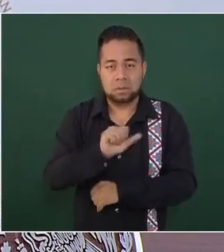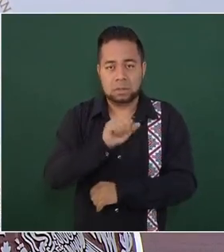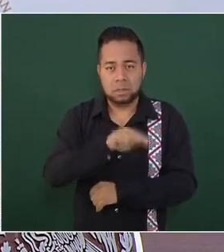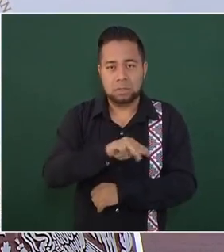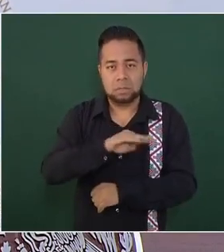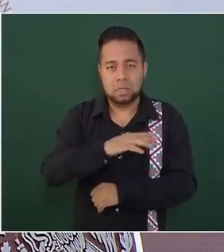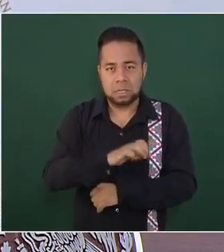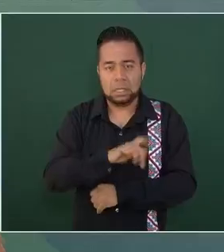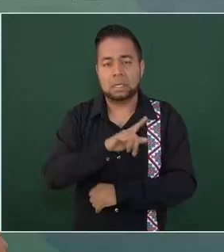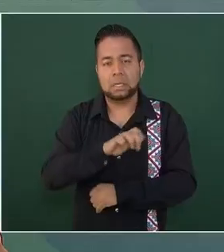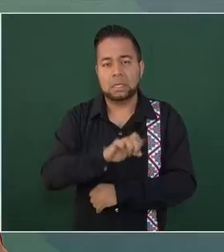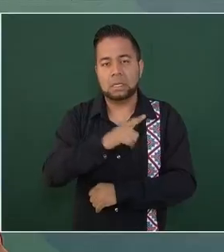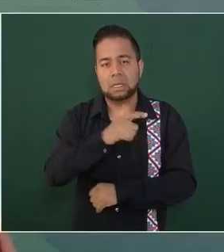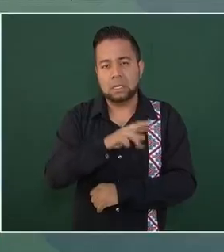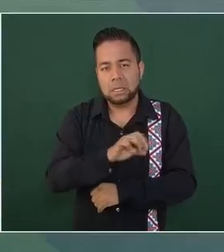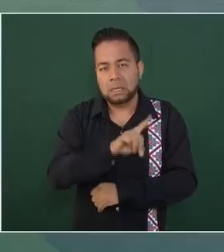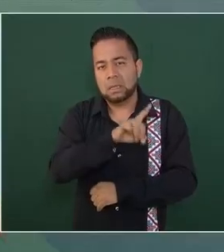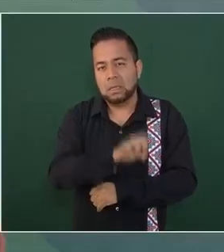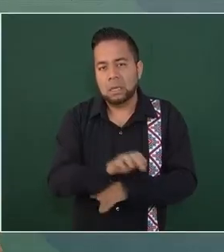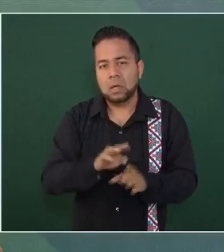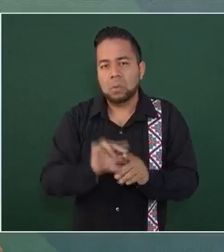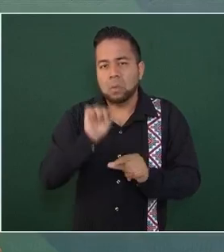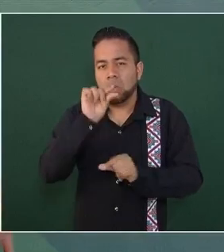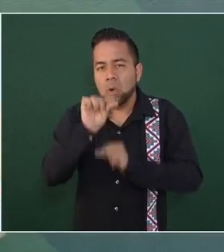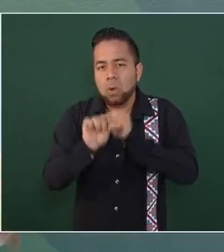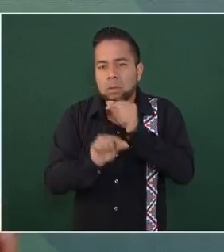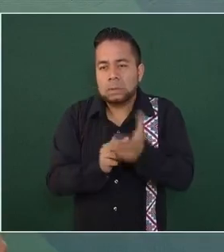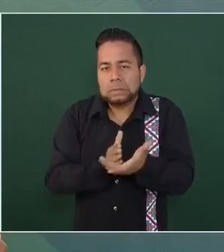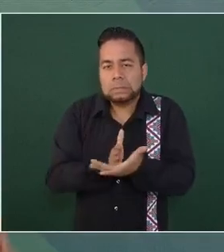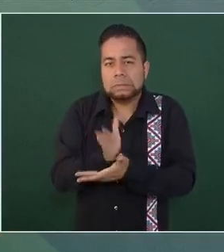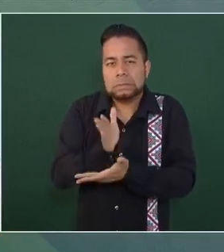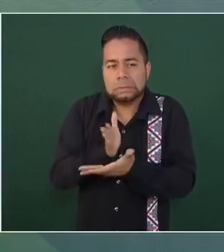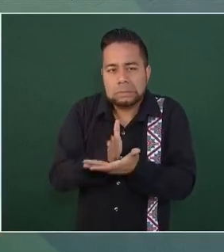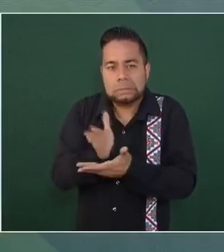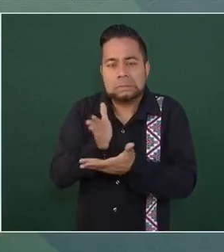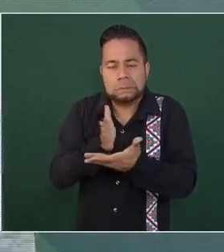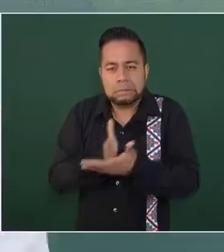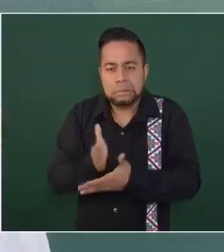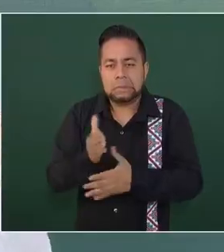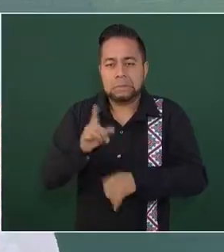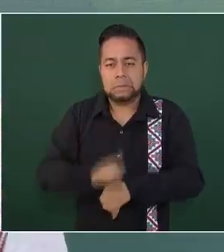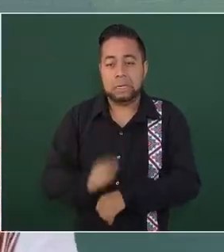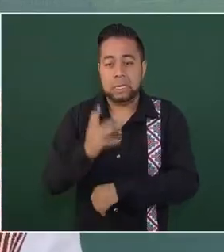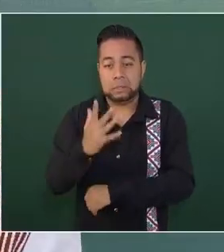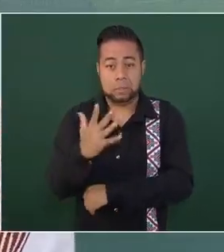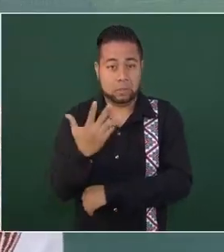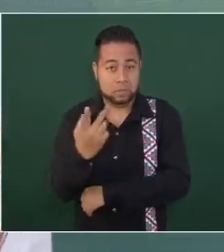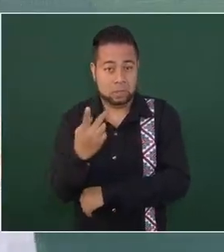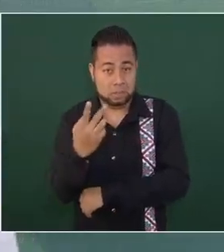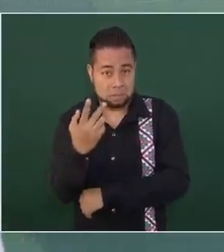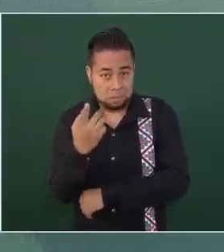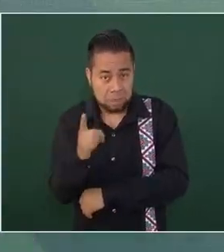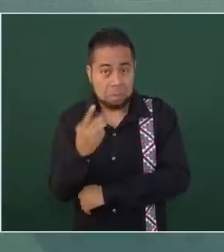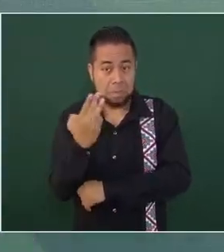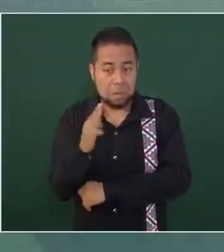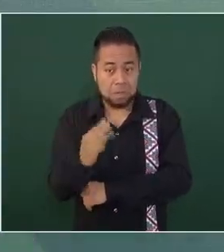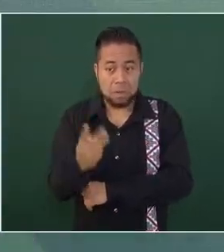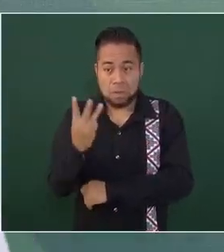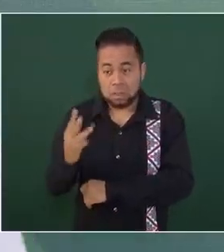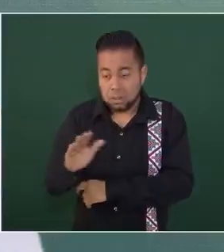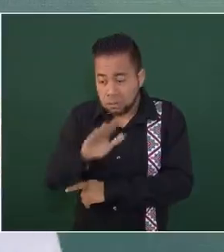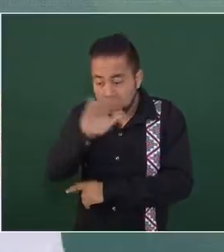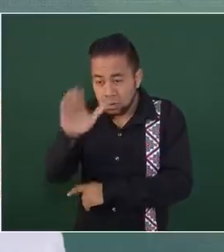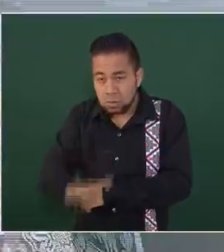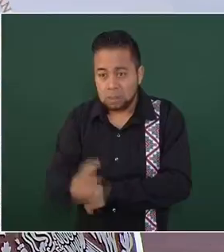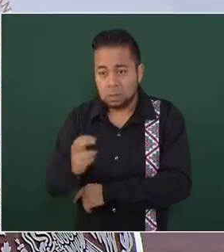se empezó a meter a meter y el 5 de mayo hubo tres muertos